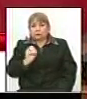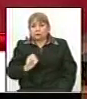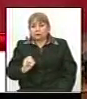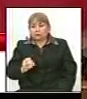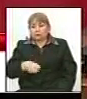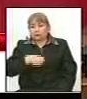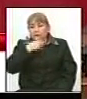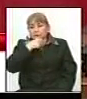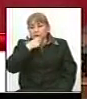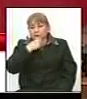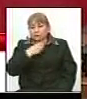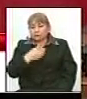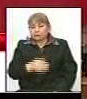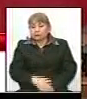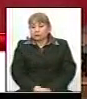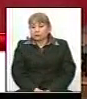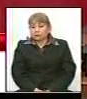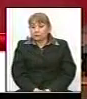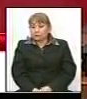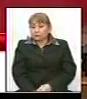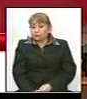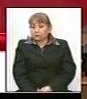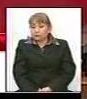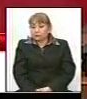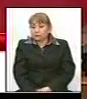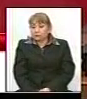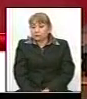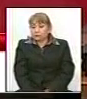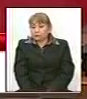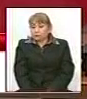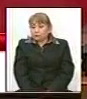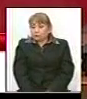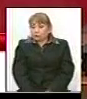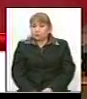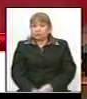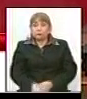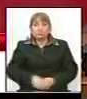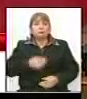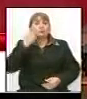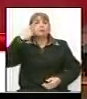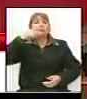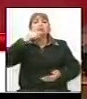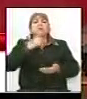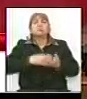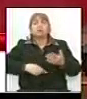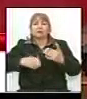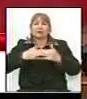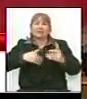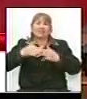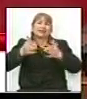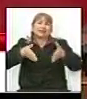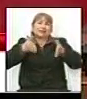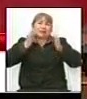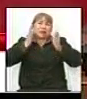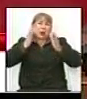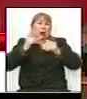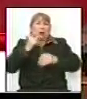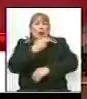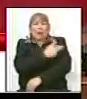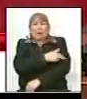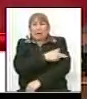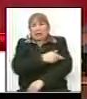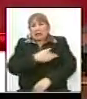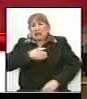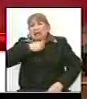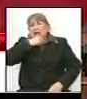mayores, ¿no? Ya. Entonces dice, ¿para qué vamos a construir, dice, un hospital para